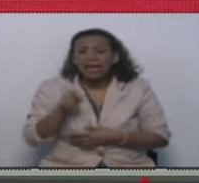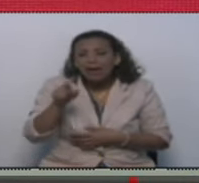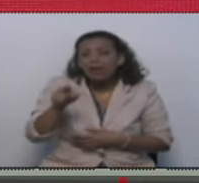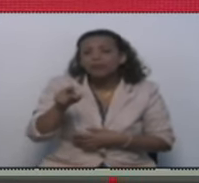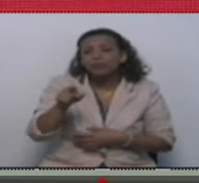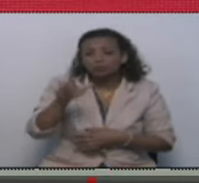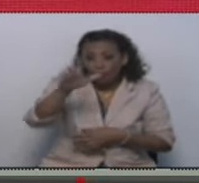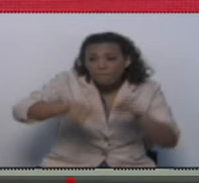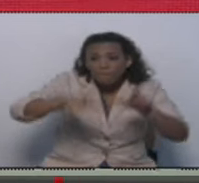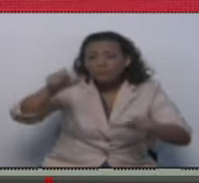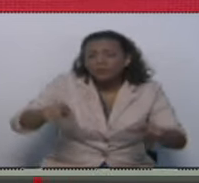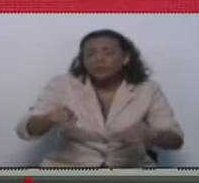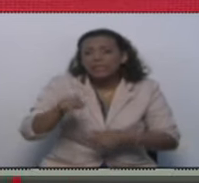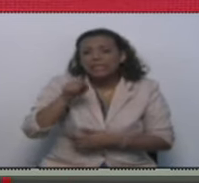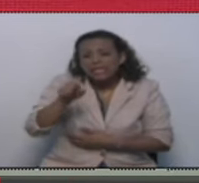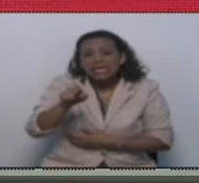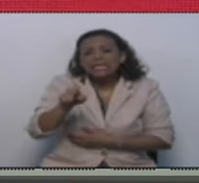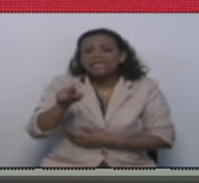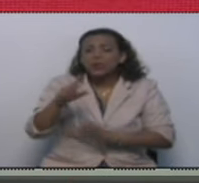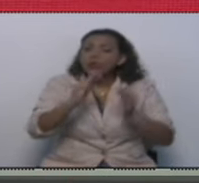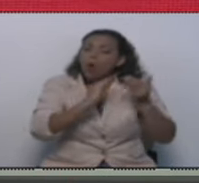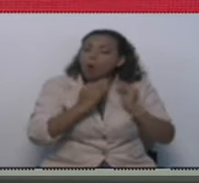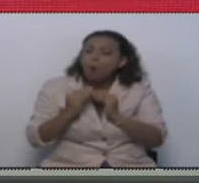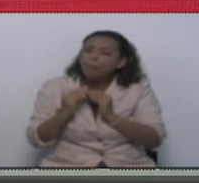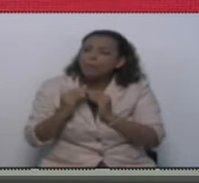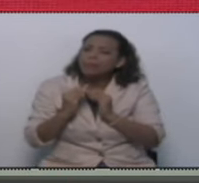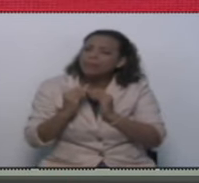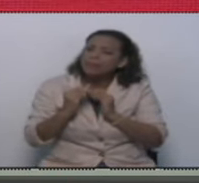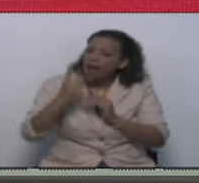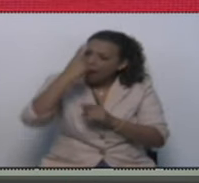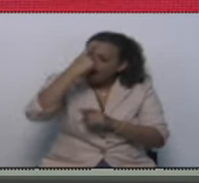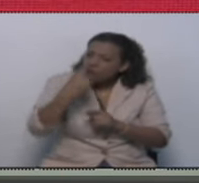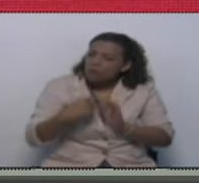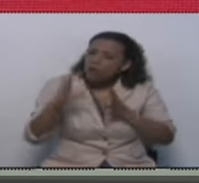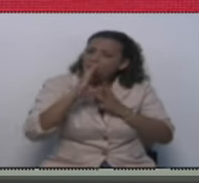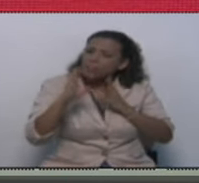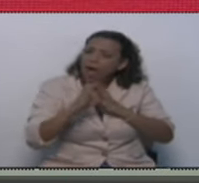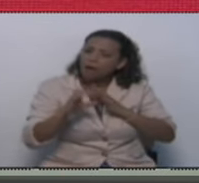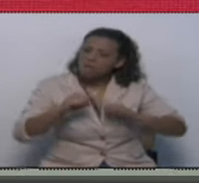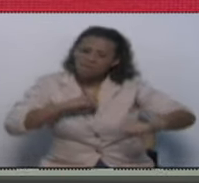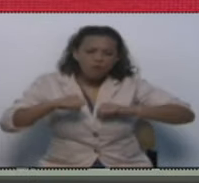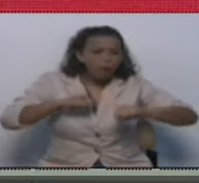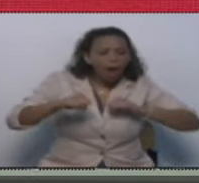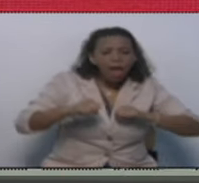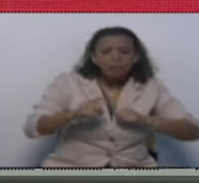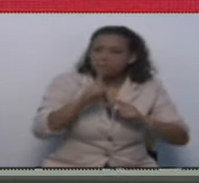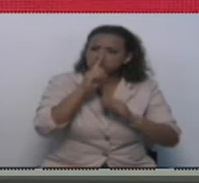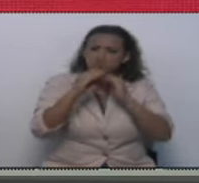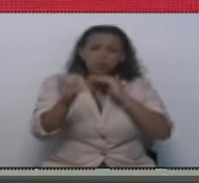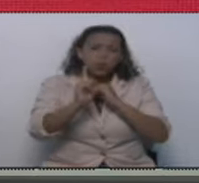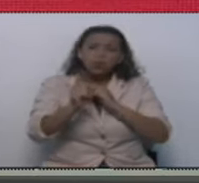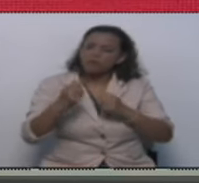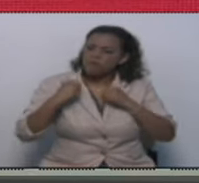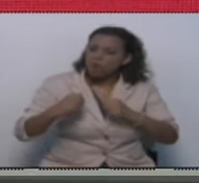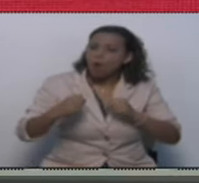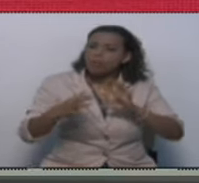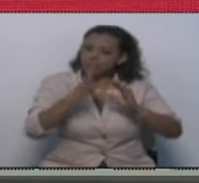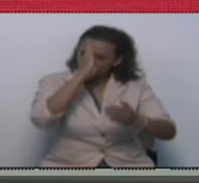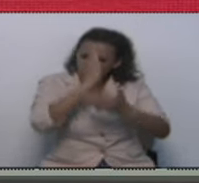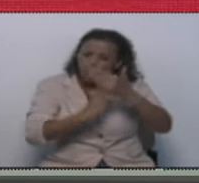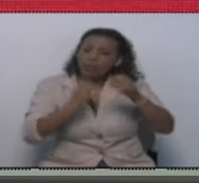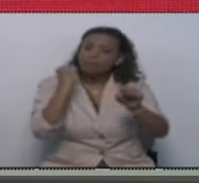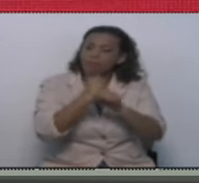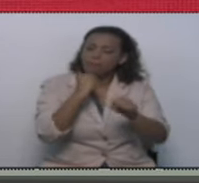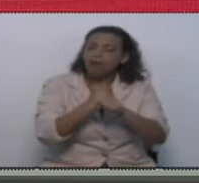ellos una comunidad activa, una comunidad honesta,